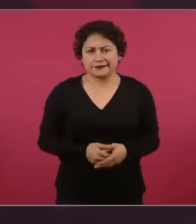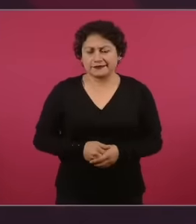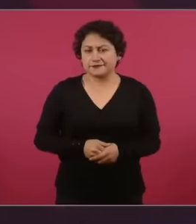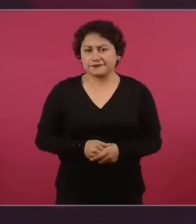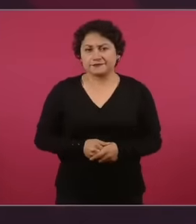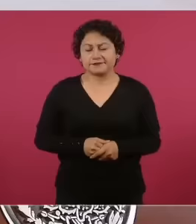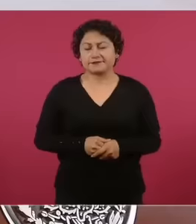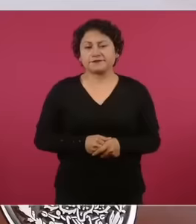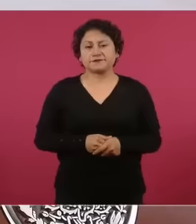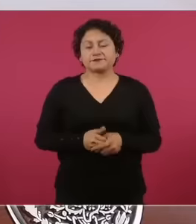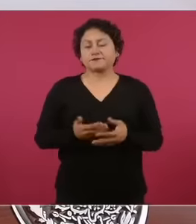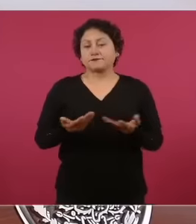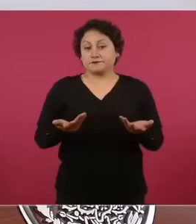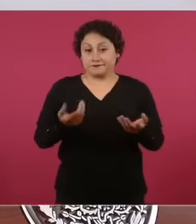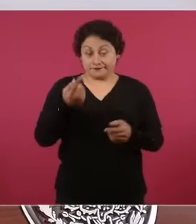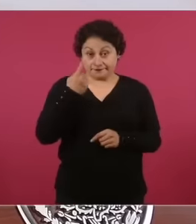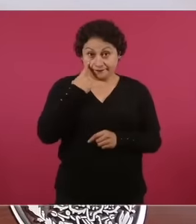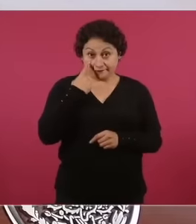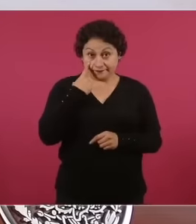al mismo tiempo